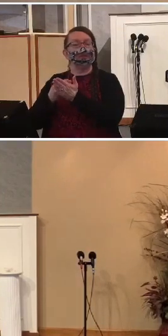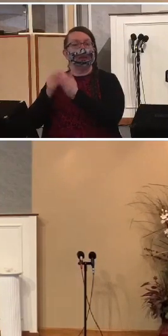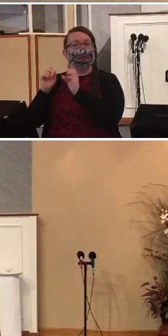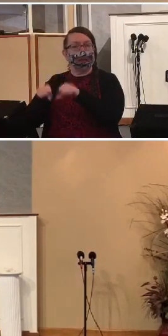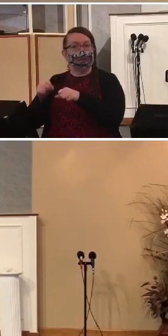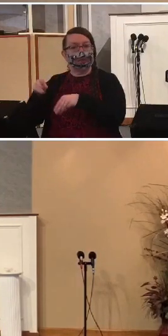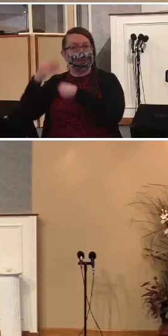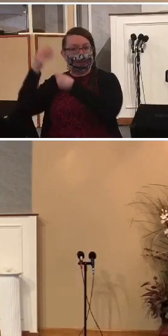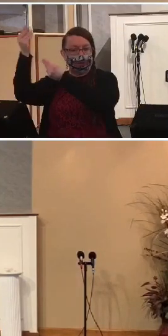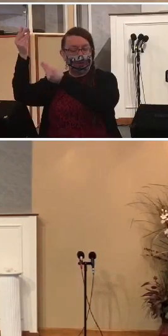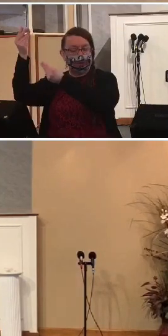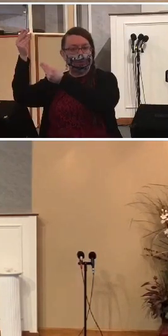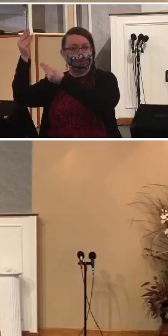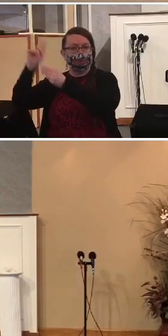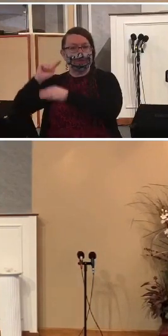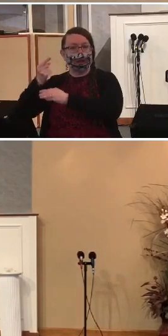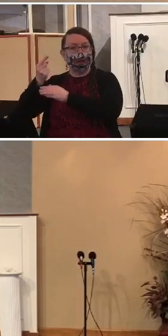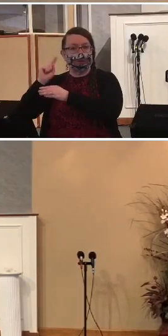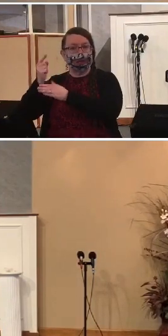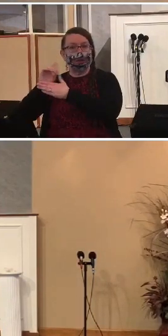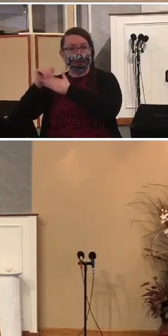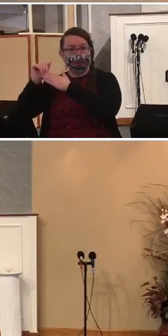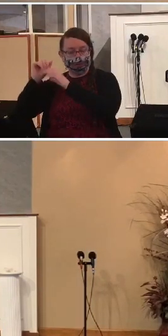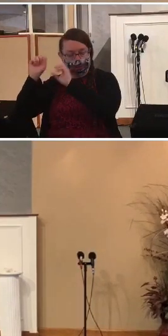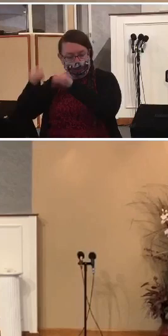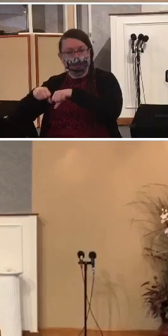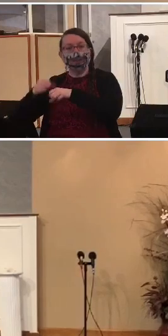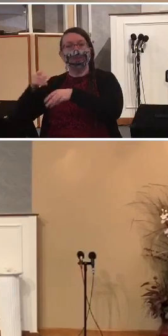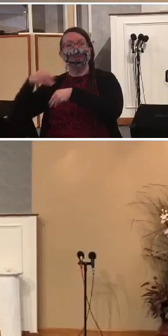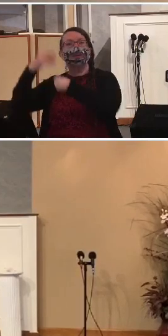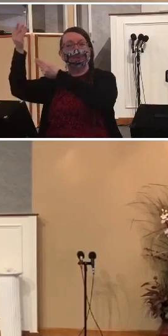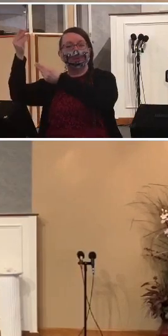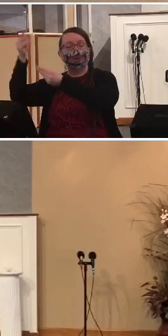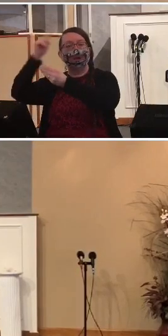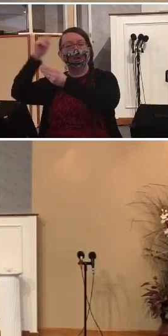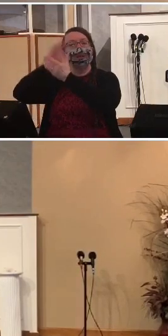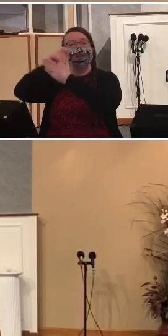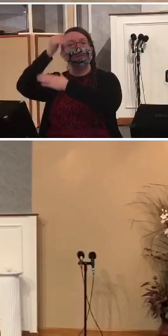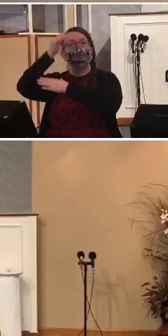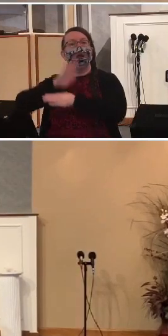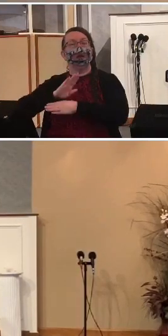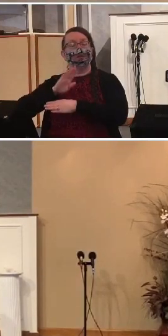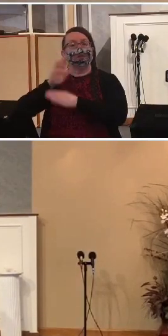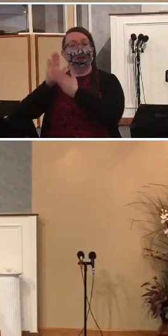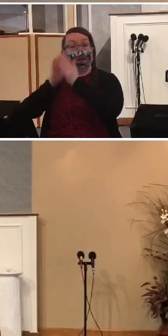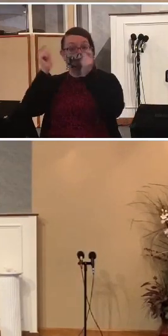yo creo en esta gran comisión. Yo creo Dios, aleluya.